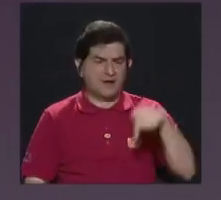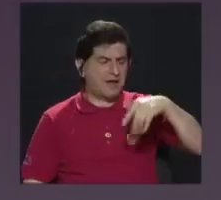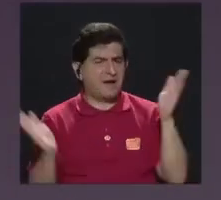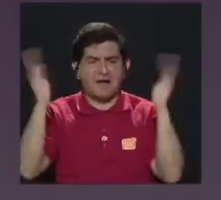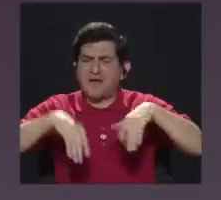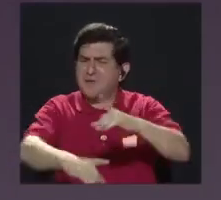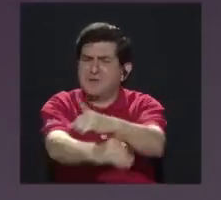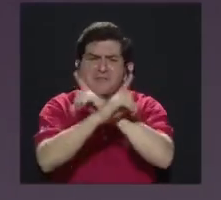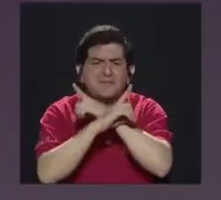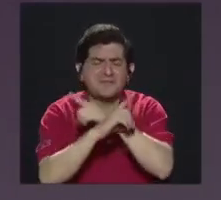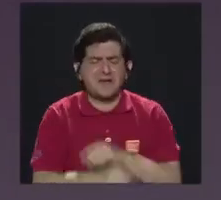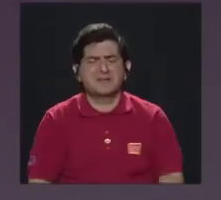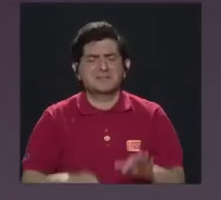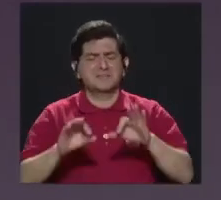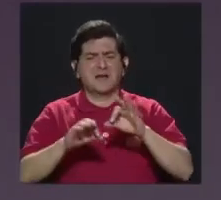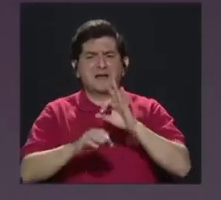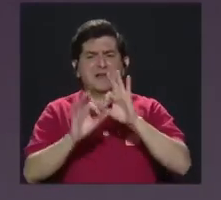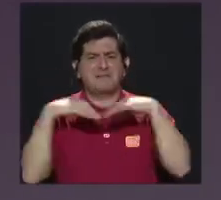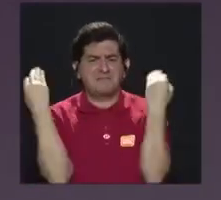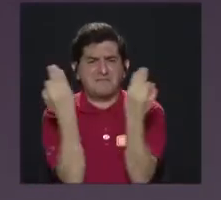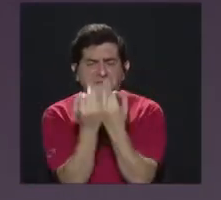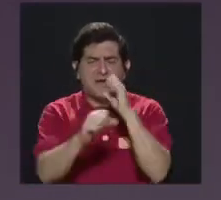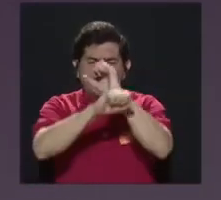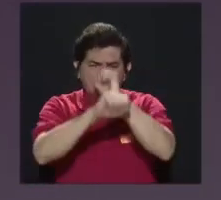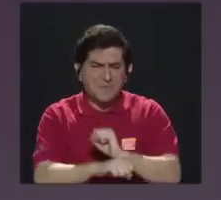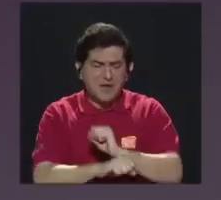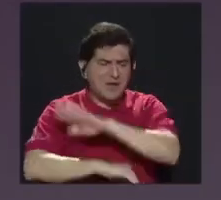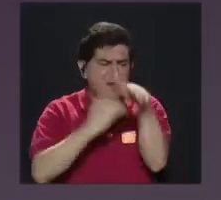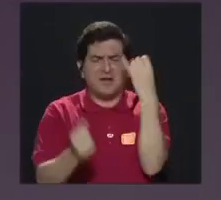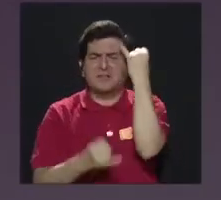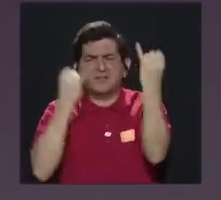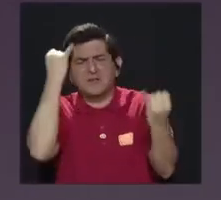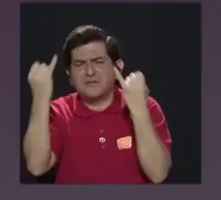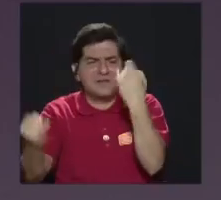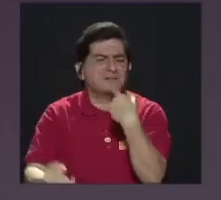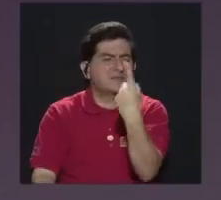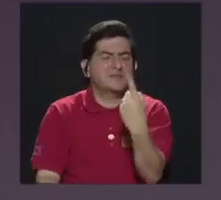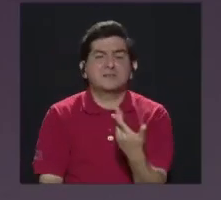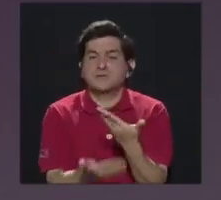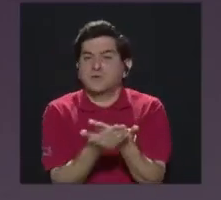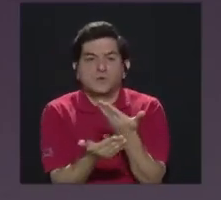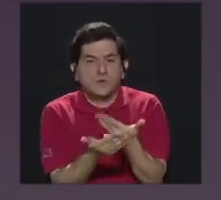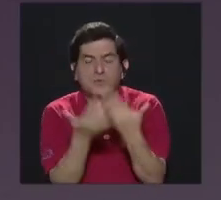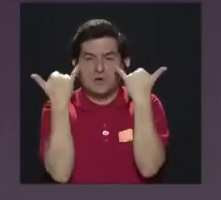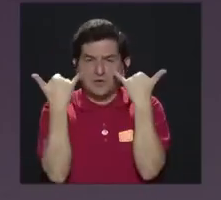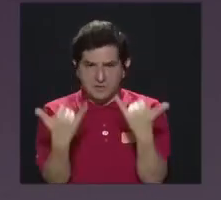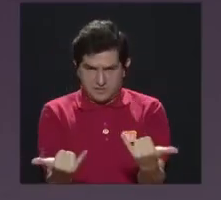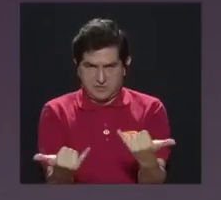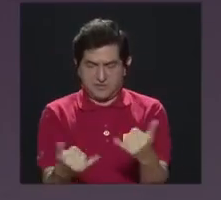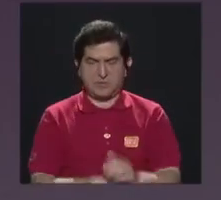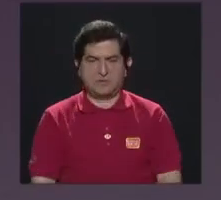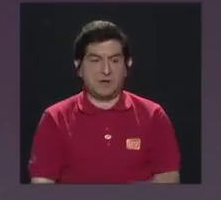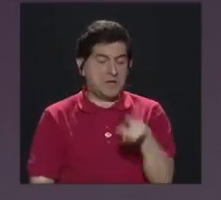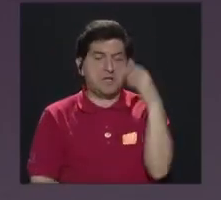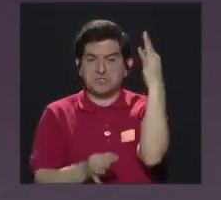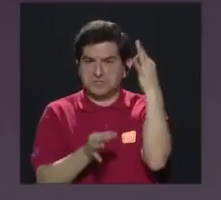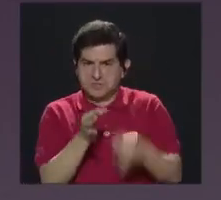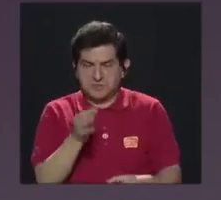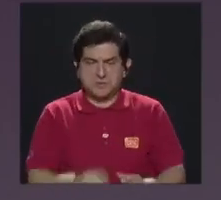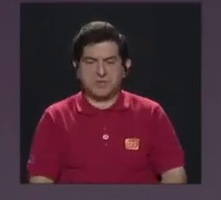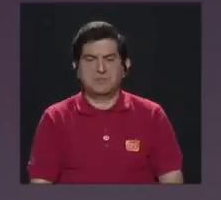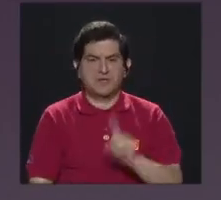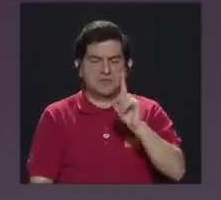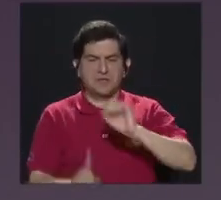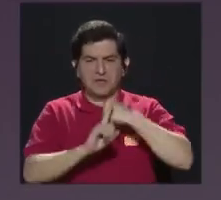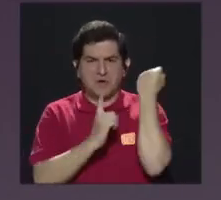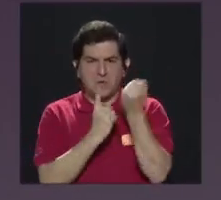una defensa de la familia tradicional, aquí no hay, o sea, todos los argumentos que dicen que está demostrado ya, ¿verdad? O sea, que esto es simplemente una